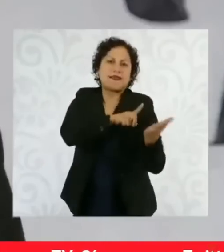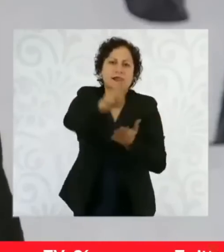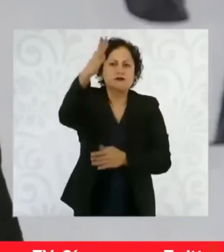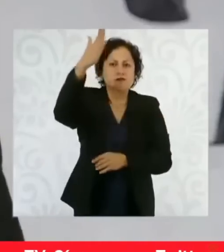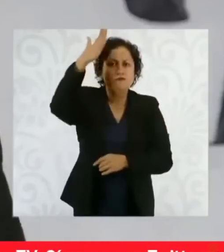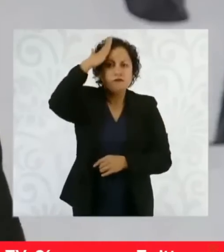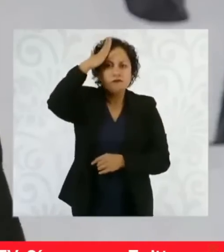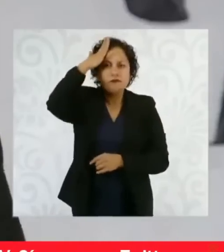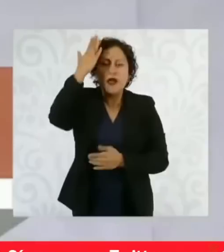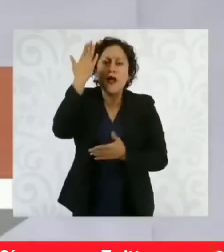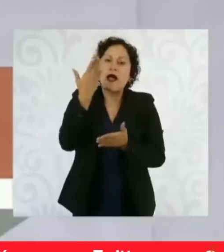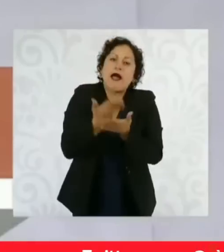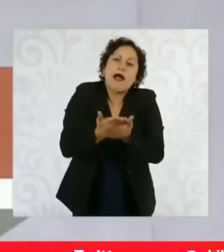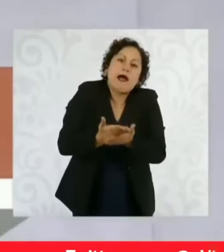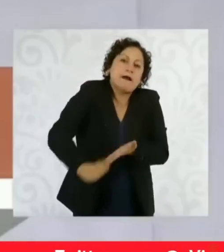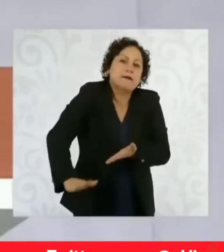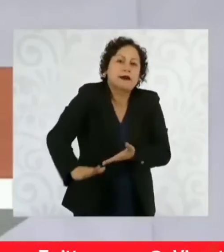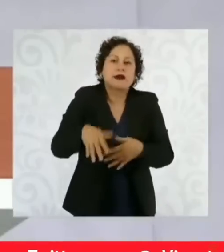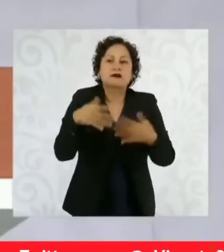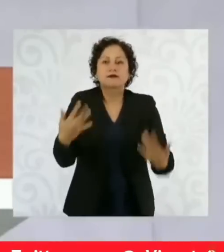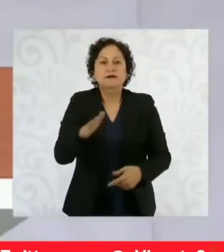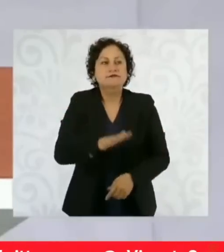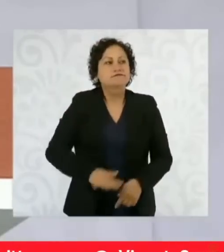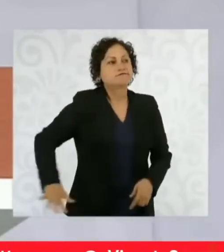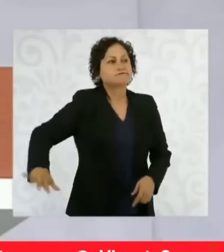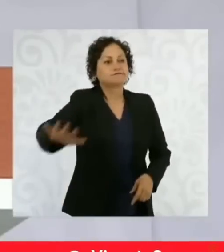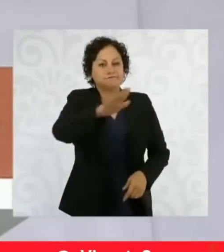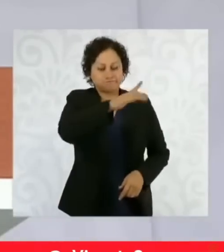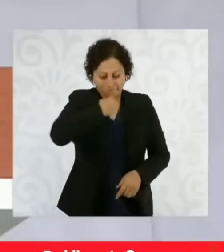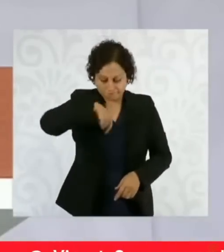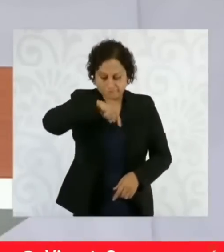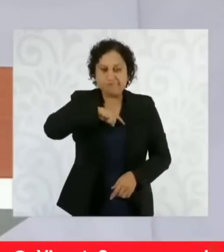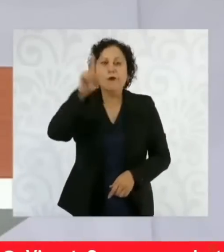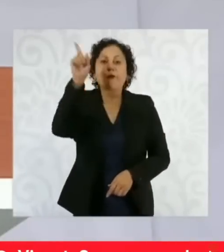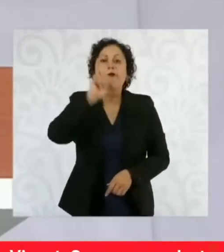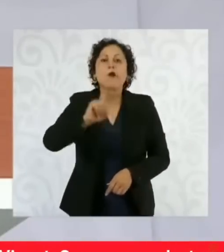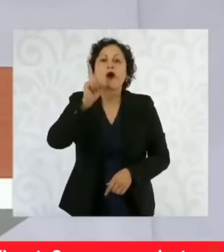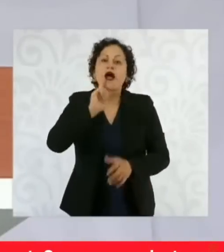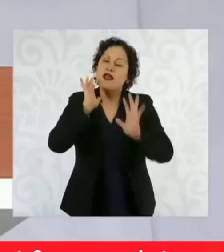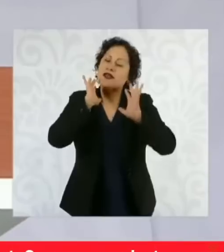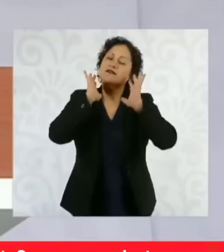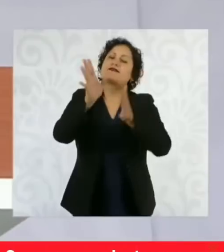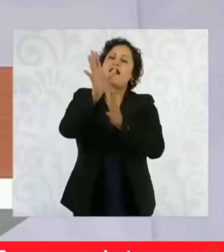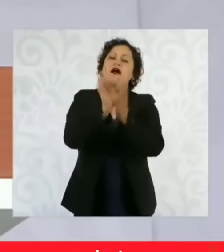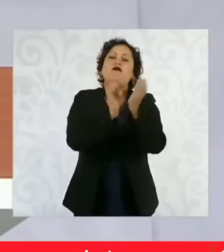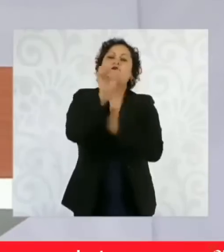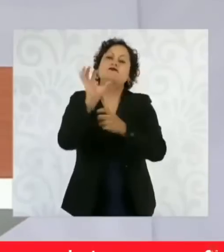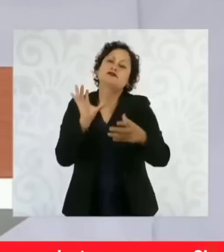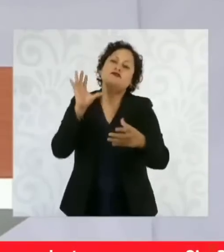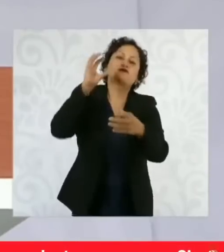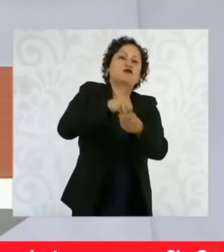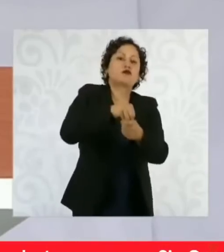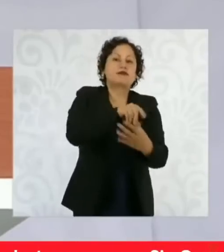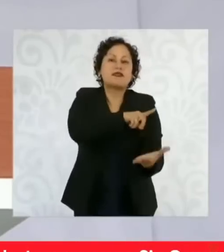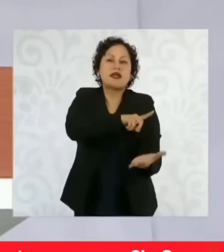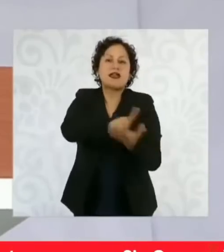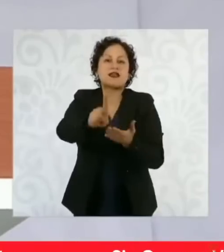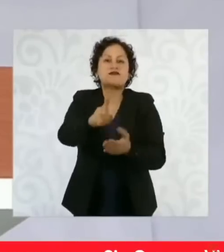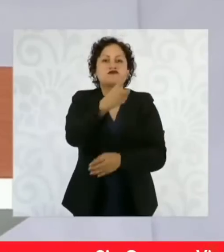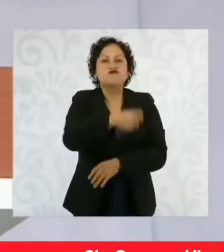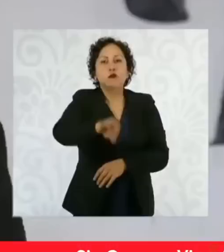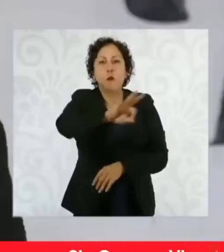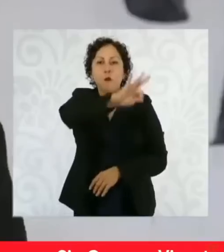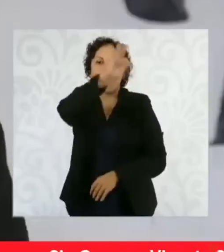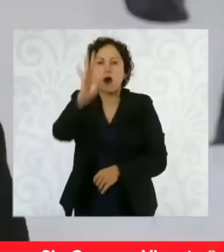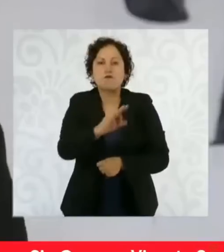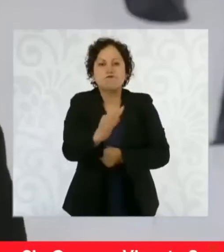además, las mujeres ya estamos en la Constitución de la República con plenos derechos. Y